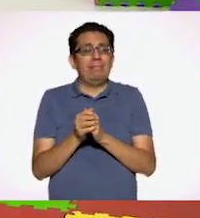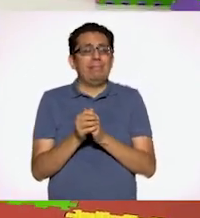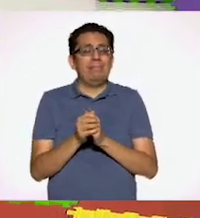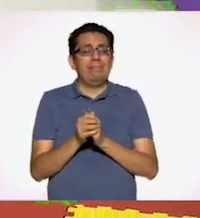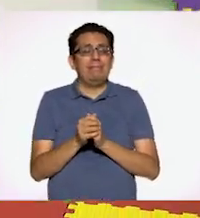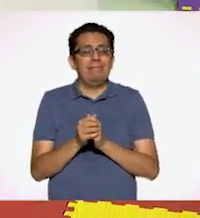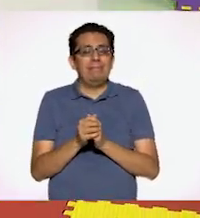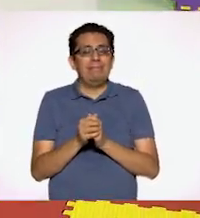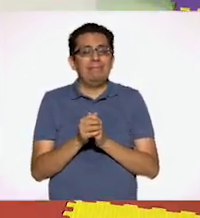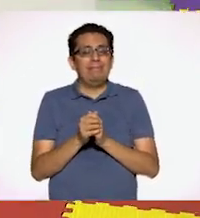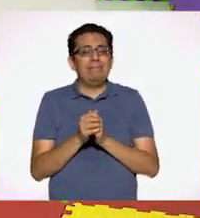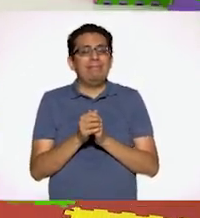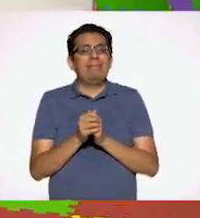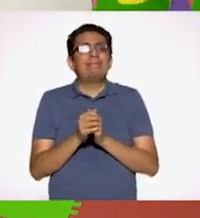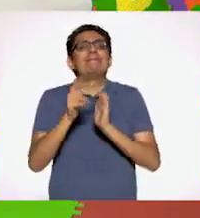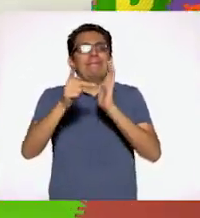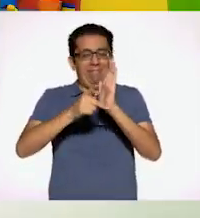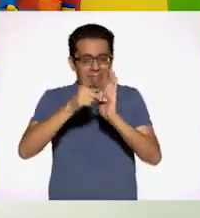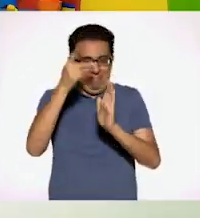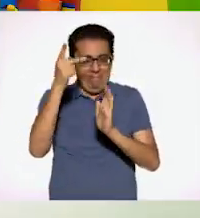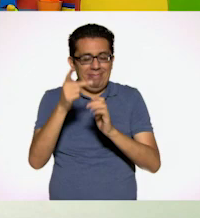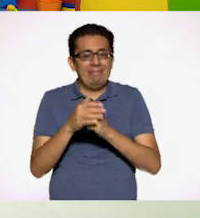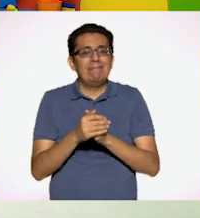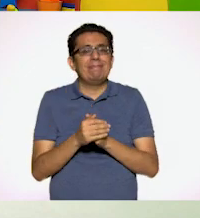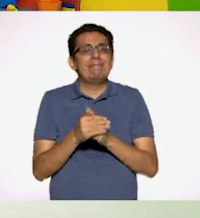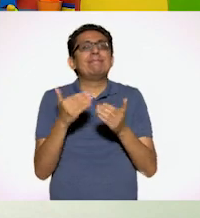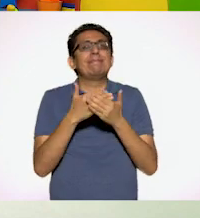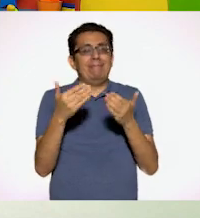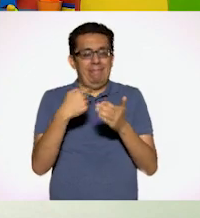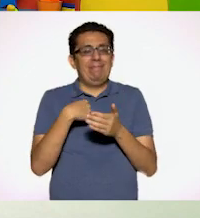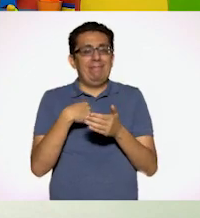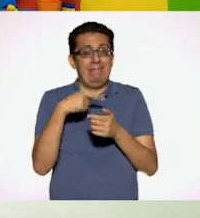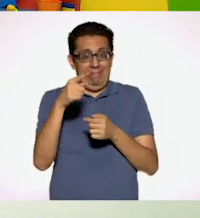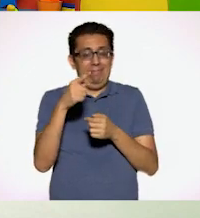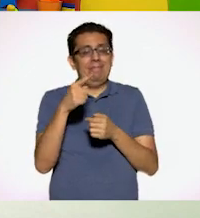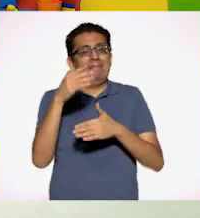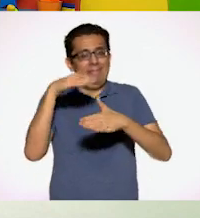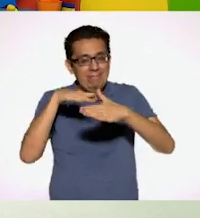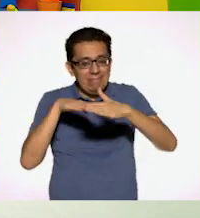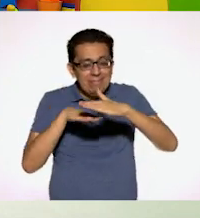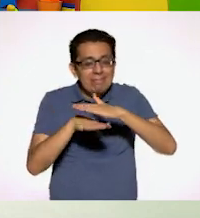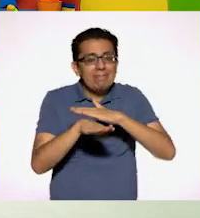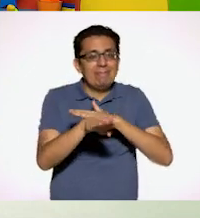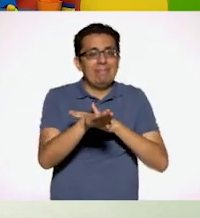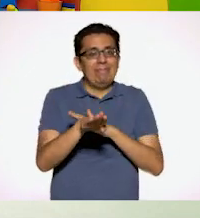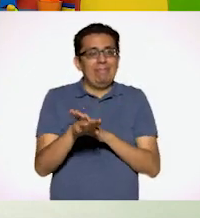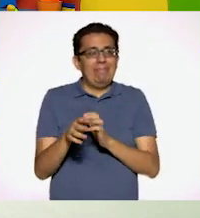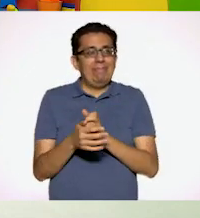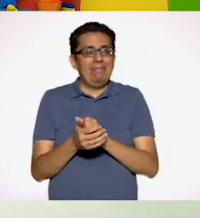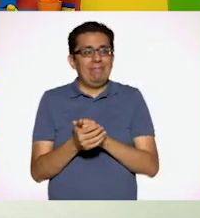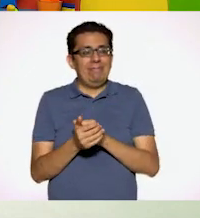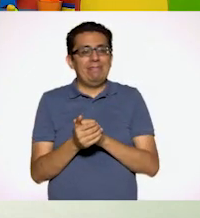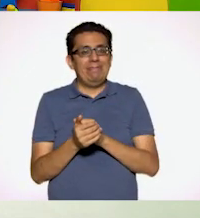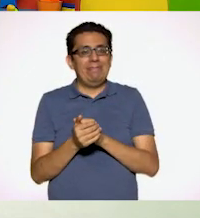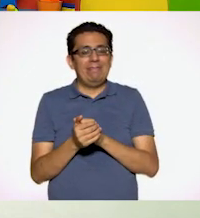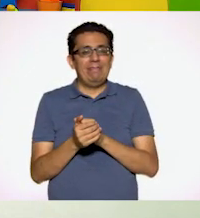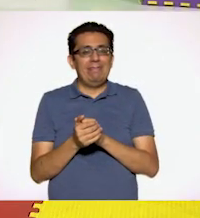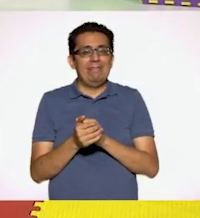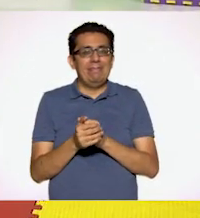el puente humano. ¡Otra vez! Ahora yo. ¿Quieres pasar por debajo? Sí. Allá